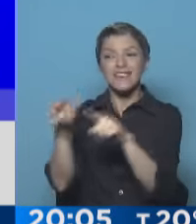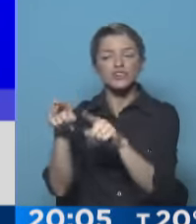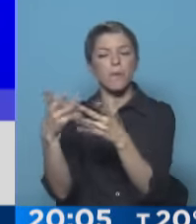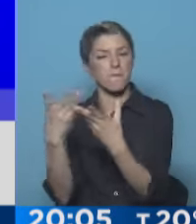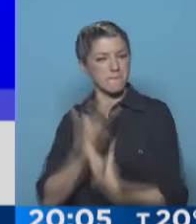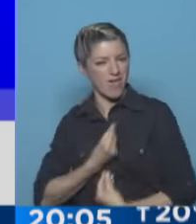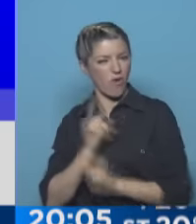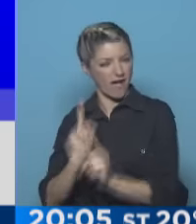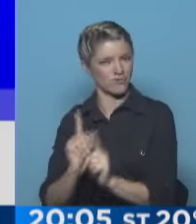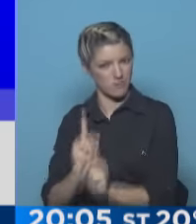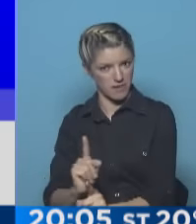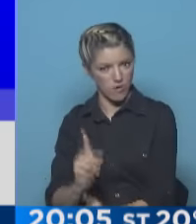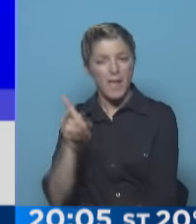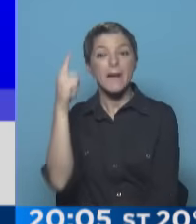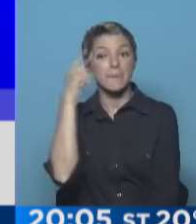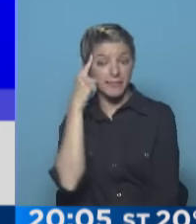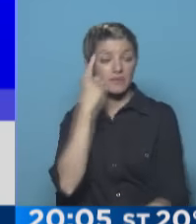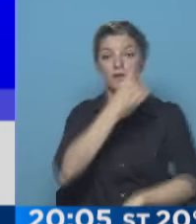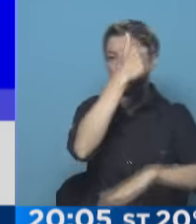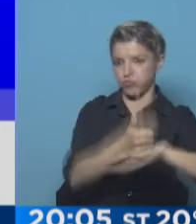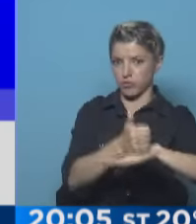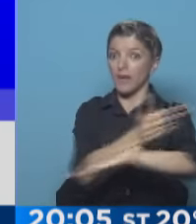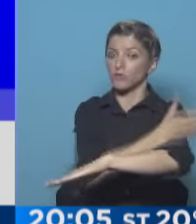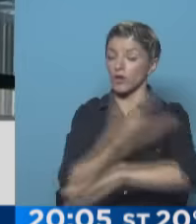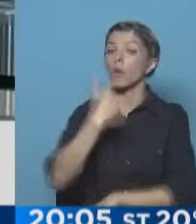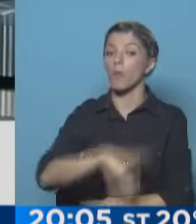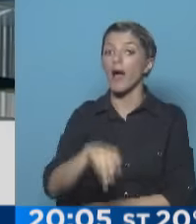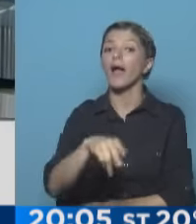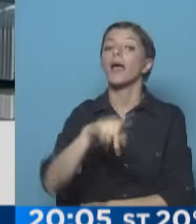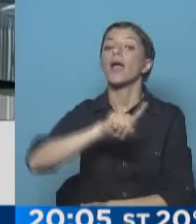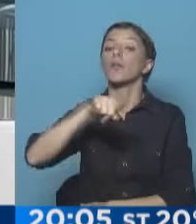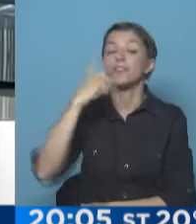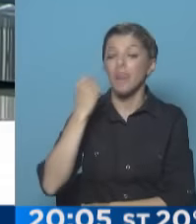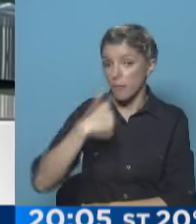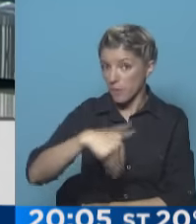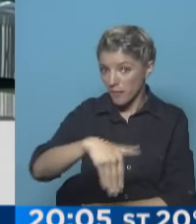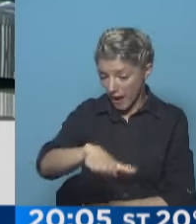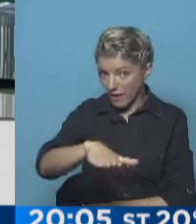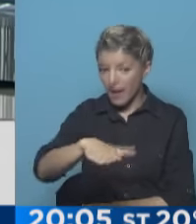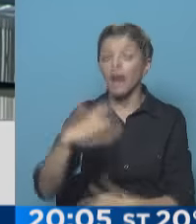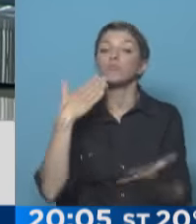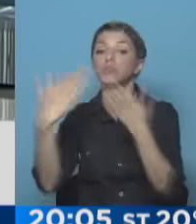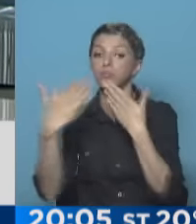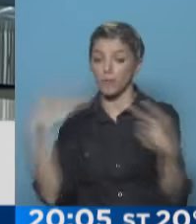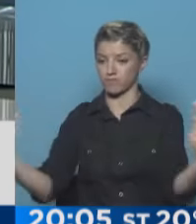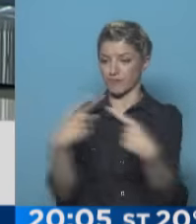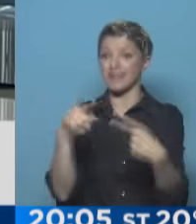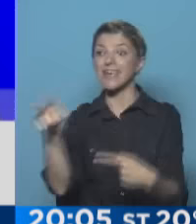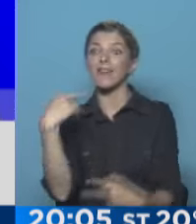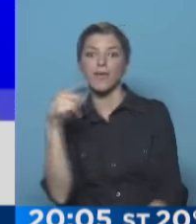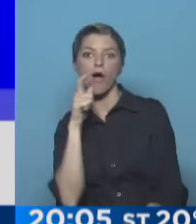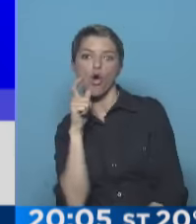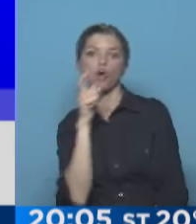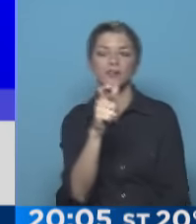teme macri de que se pare sioli como se va a parar el debate en los próximos días y que él tenga que contestar